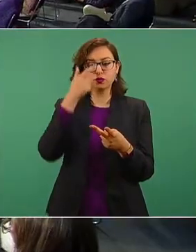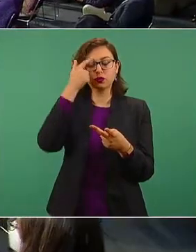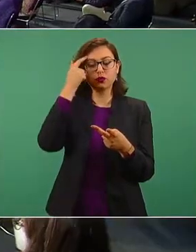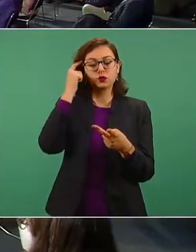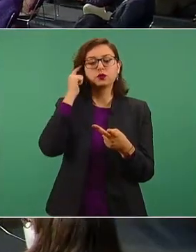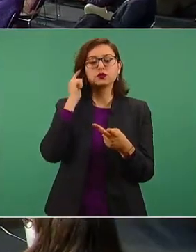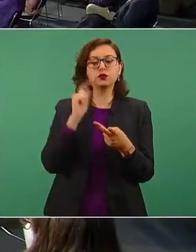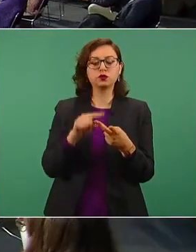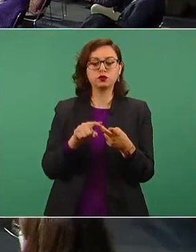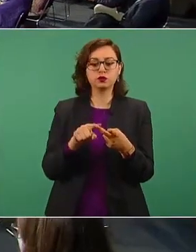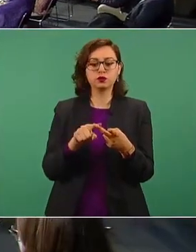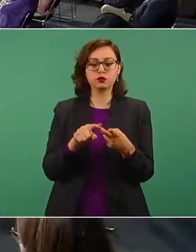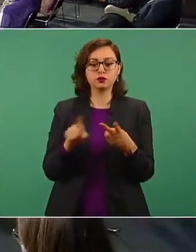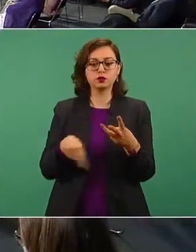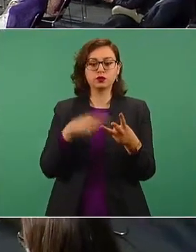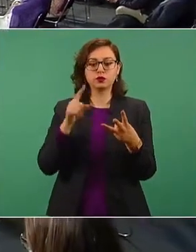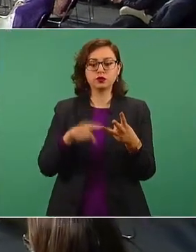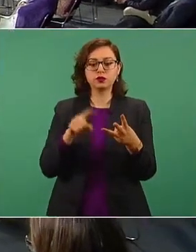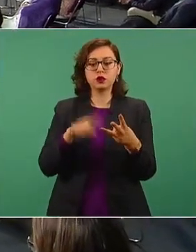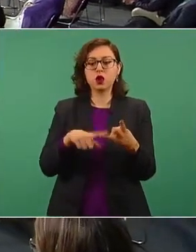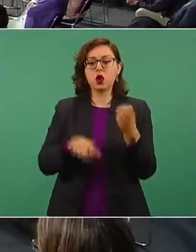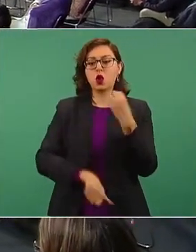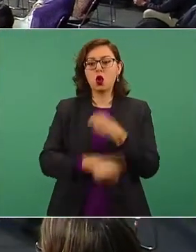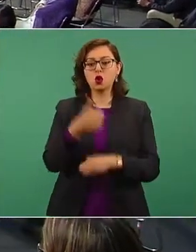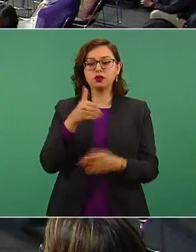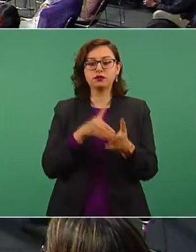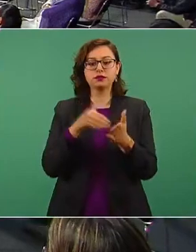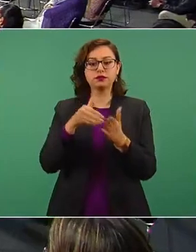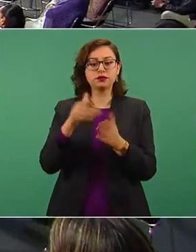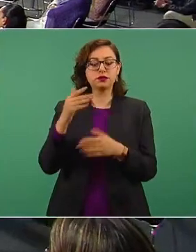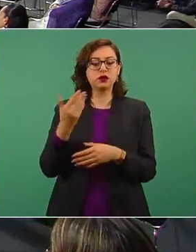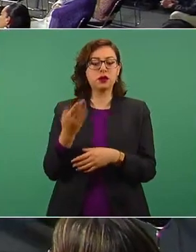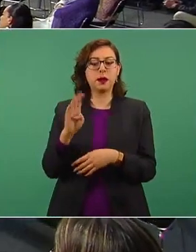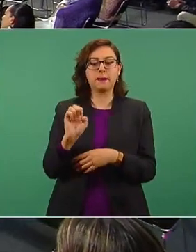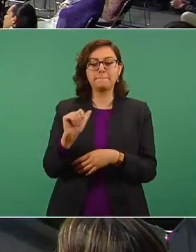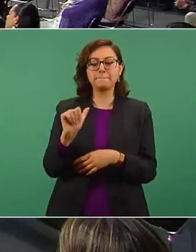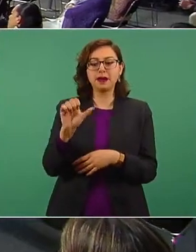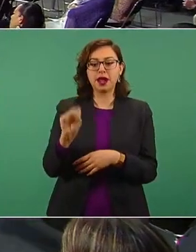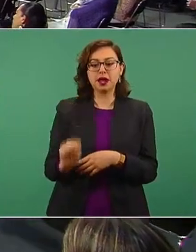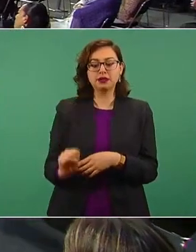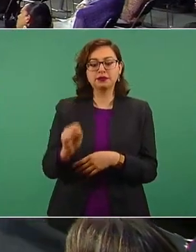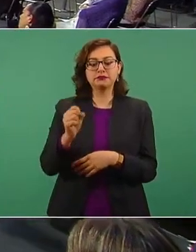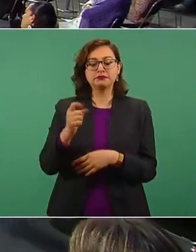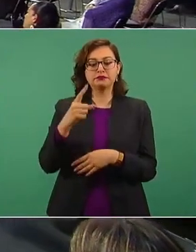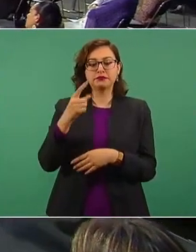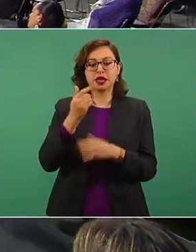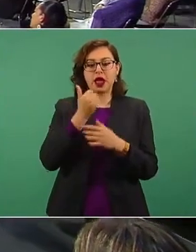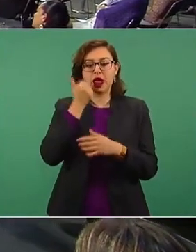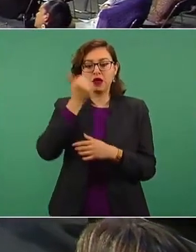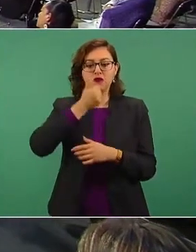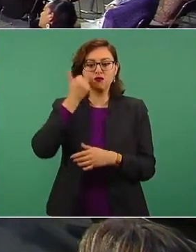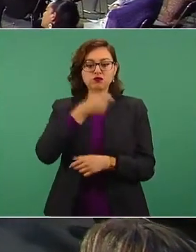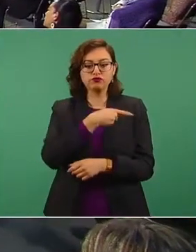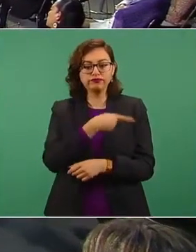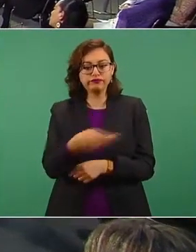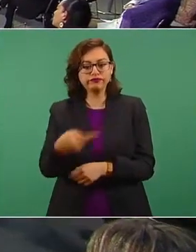casi 11 millones de becas para estudiantes de familias humildes, la